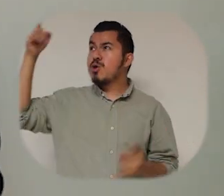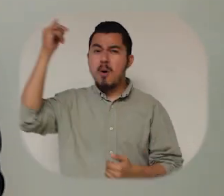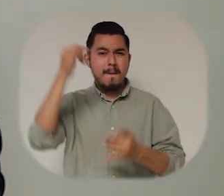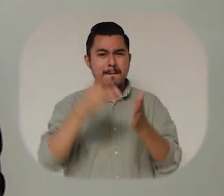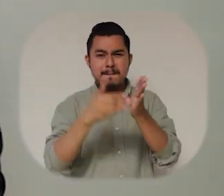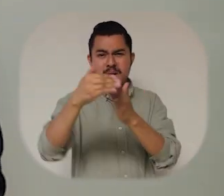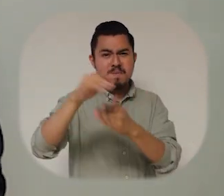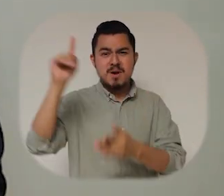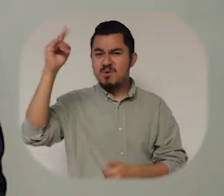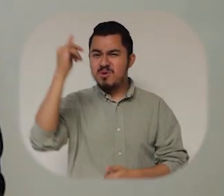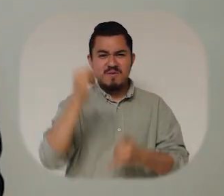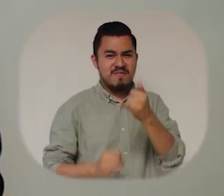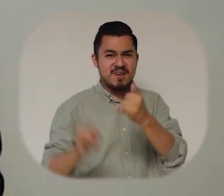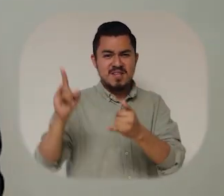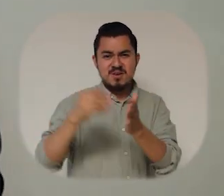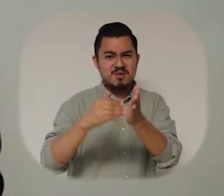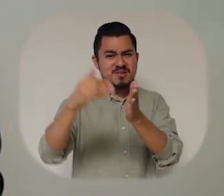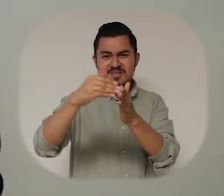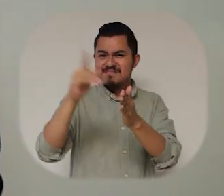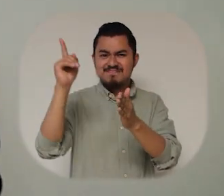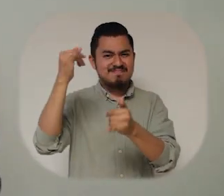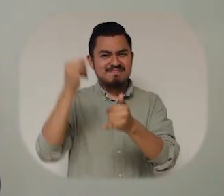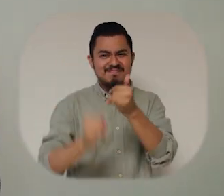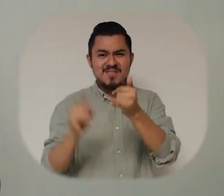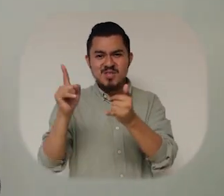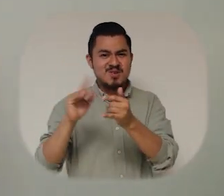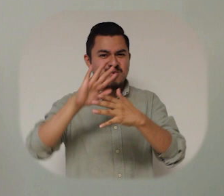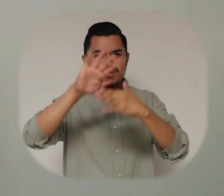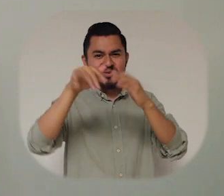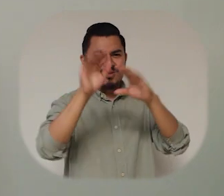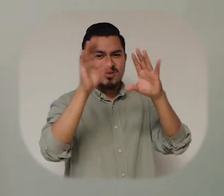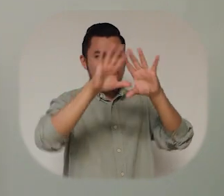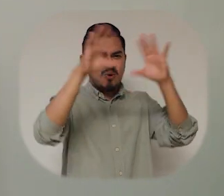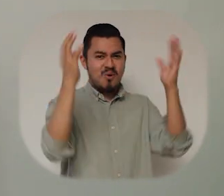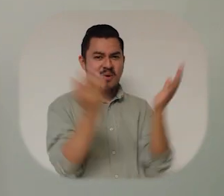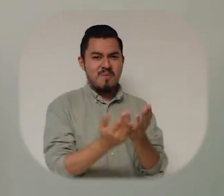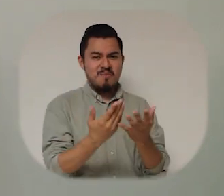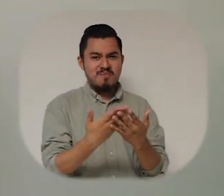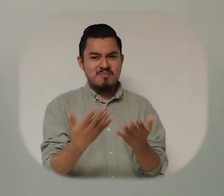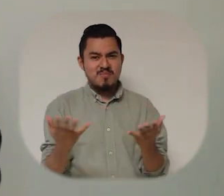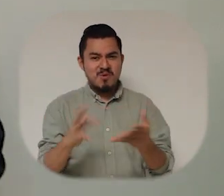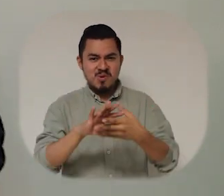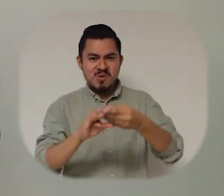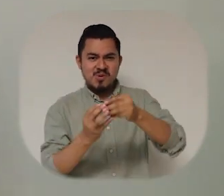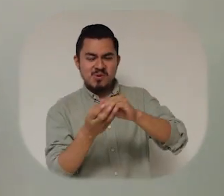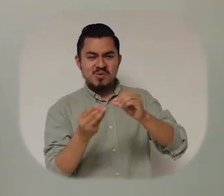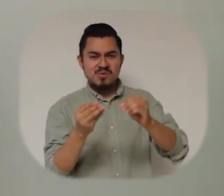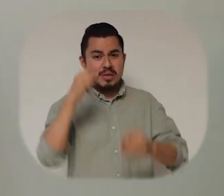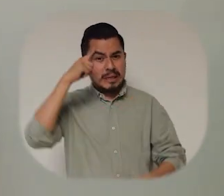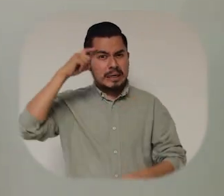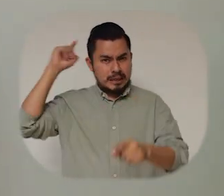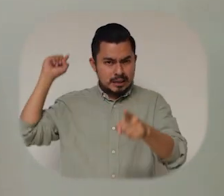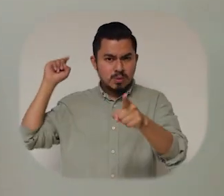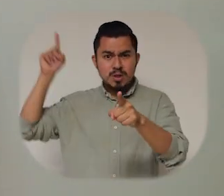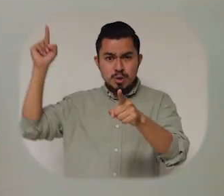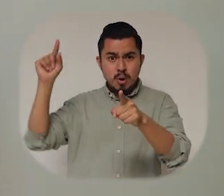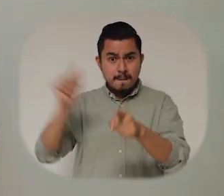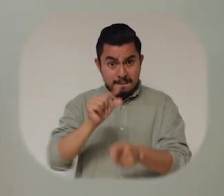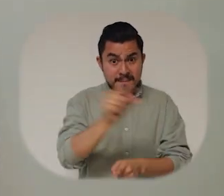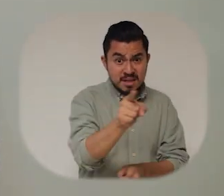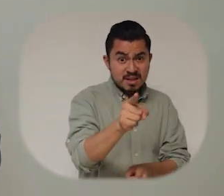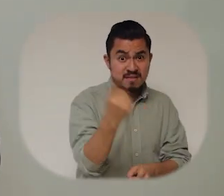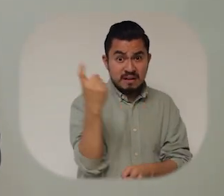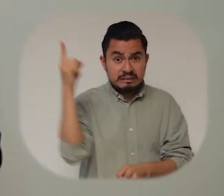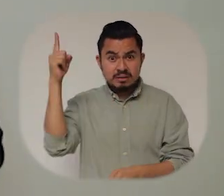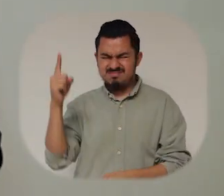el primero y el último, es el principio y el fin. Él es el creador de todas las cosas. Espero que usted se acuerde, es que Dios no pide algo porque